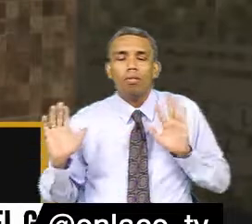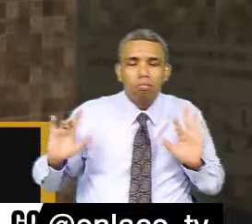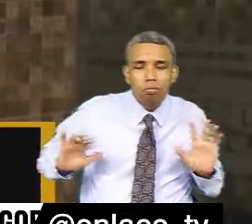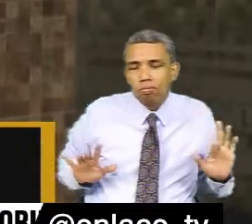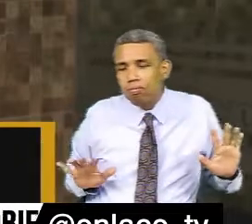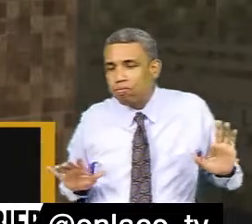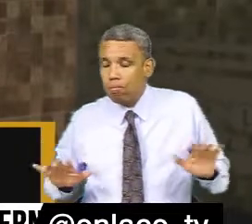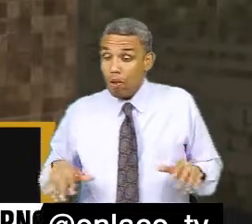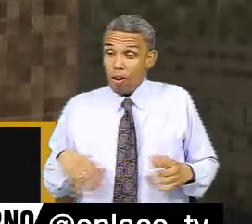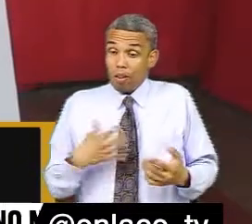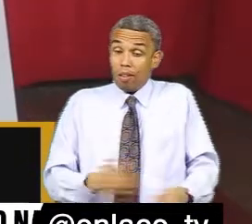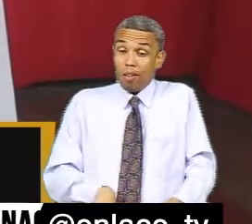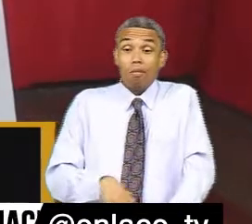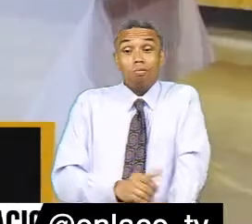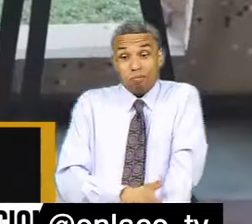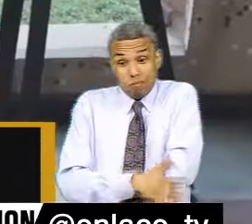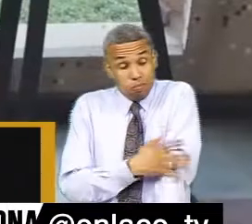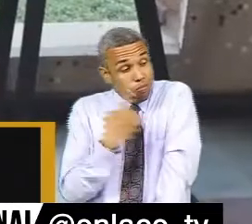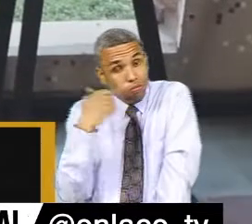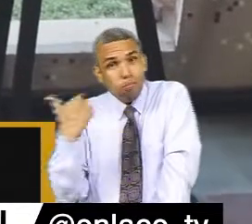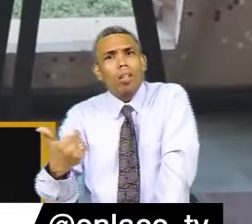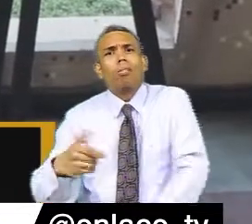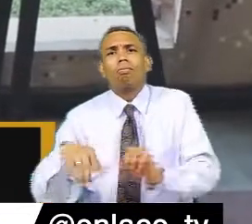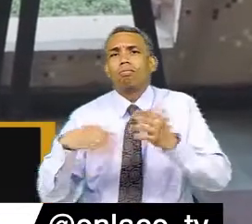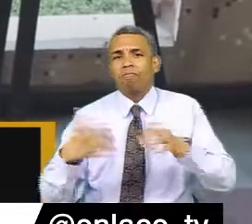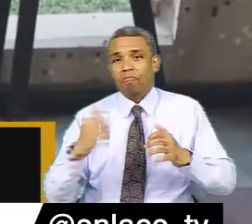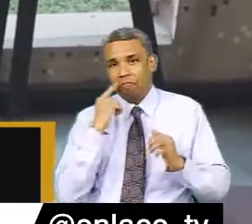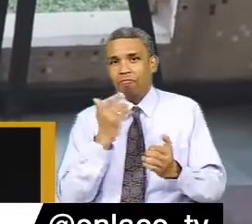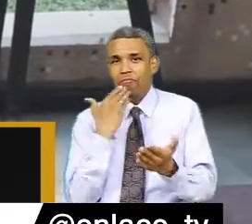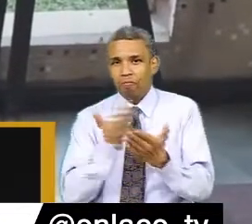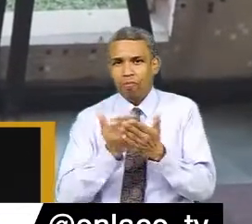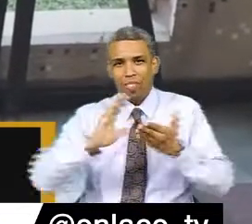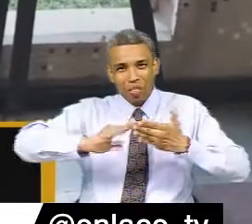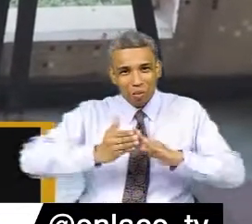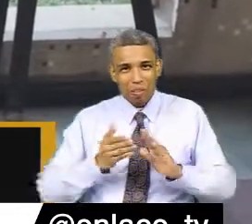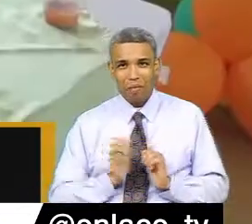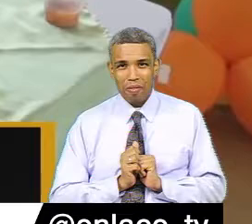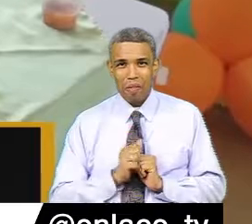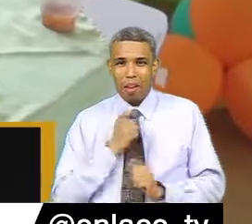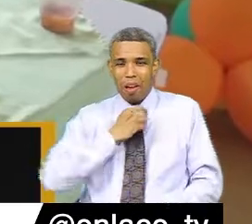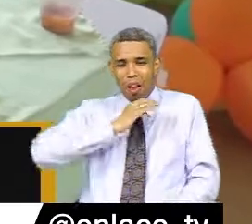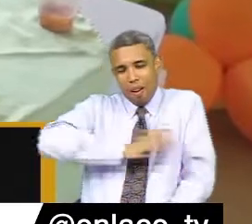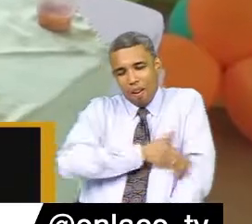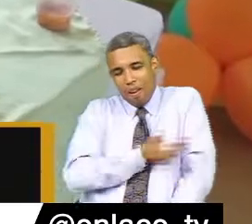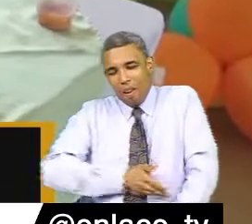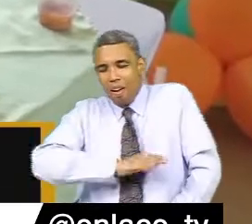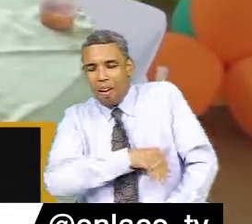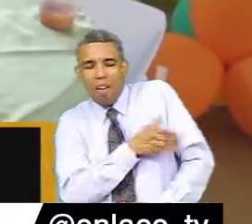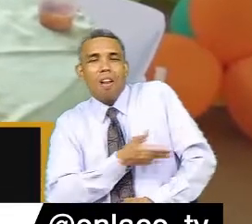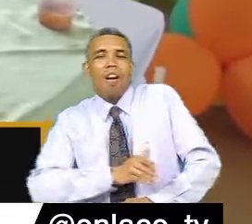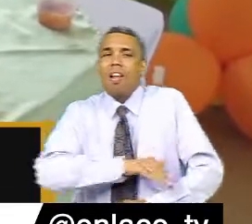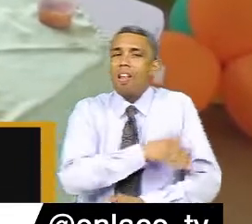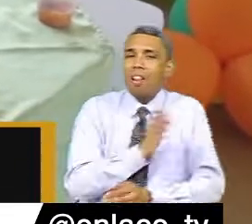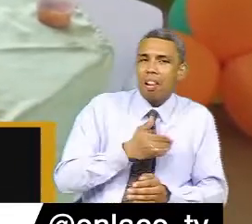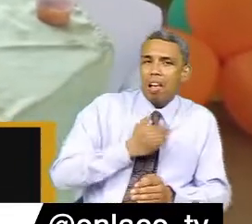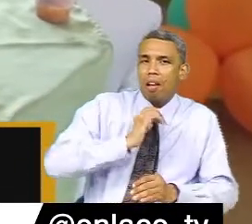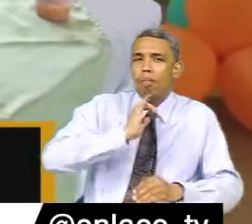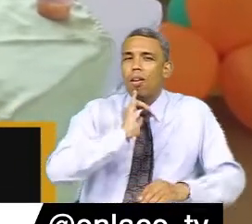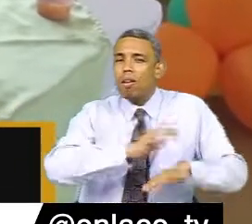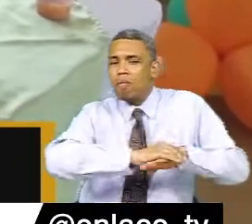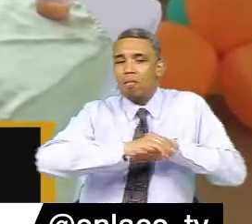momento bastante satisfecha. Se invita a la comunidad al tradicional Festival de la Canción Inglesa en el que participarán estudiantes